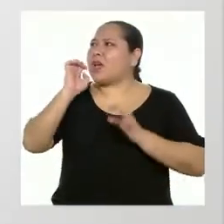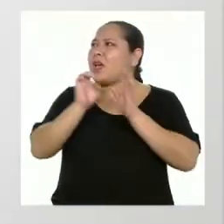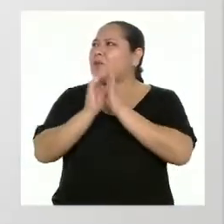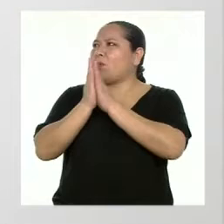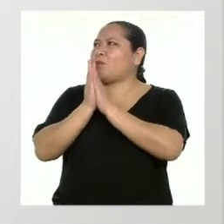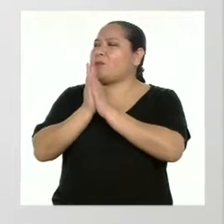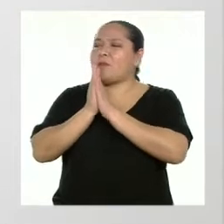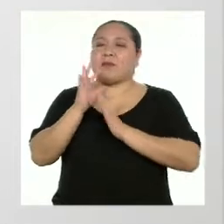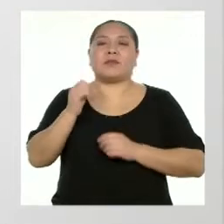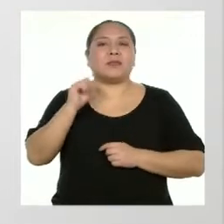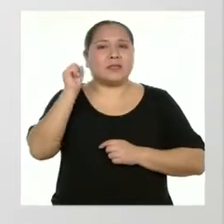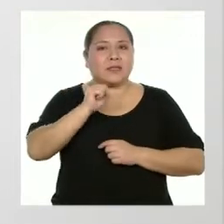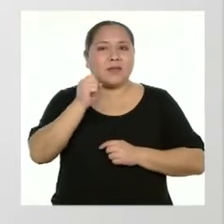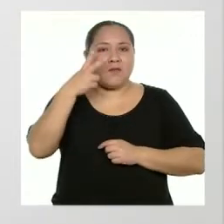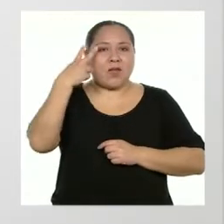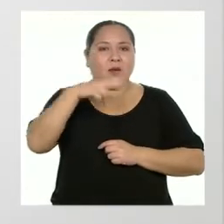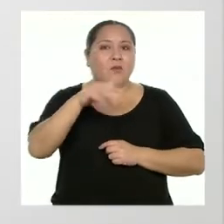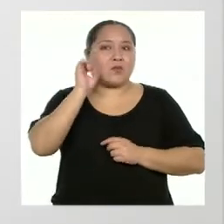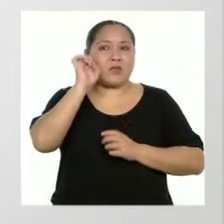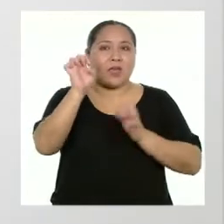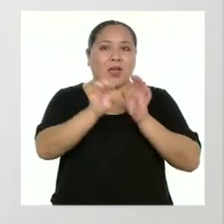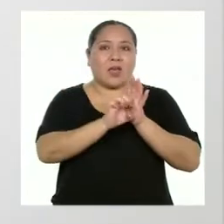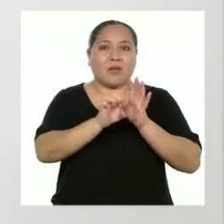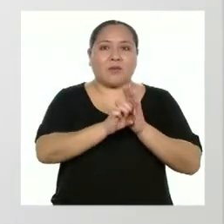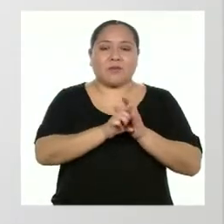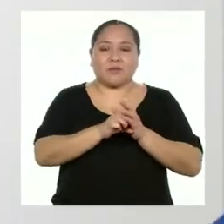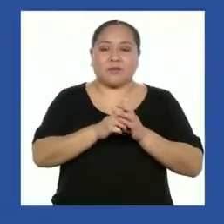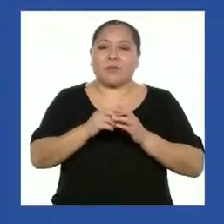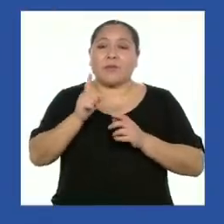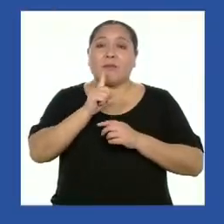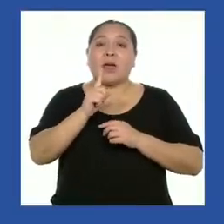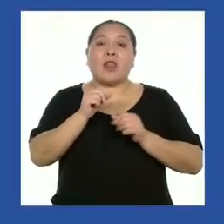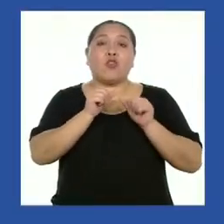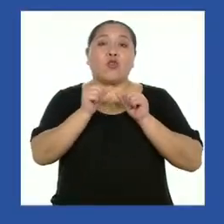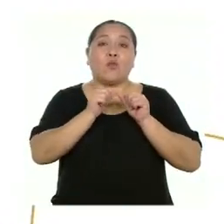Claro, Yaremis. Veamos un ejemplo para datos no agrupados.